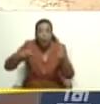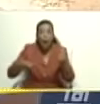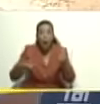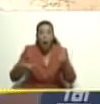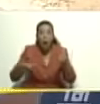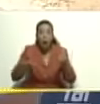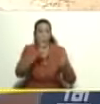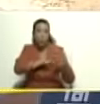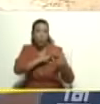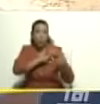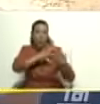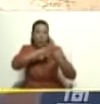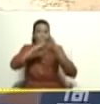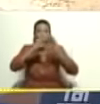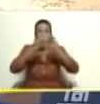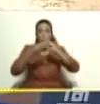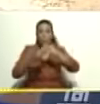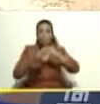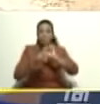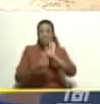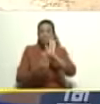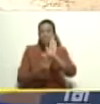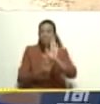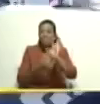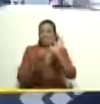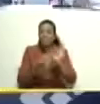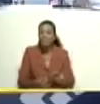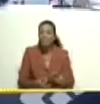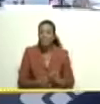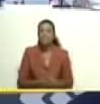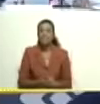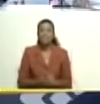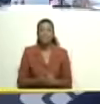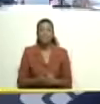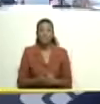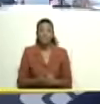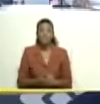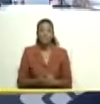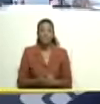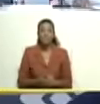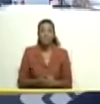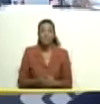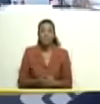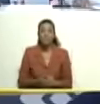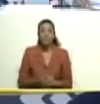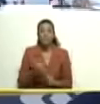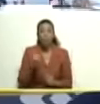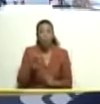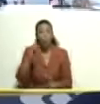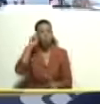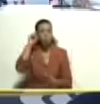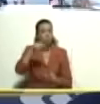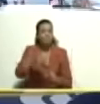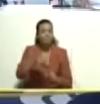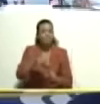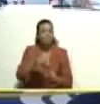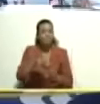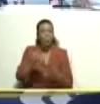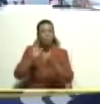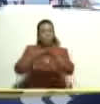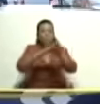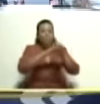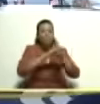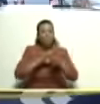con lo social necesario. Ahí es uno de los consensos fundamentales del